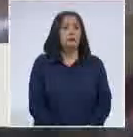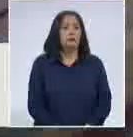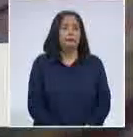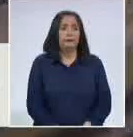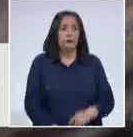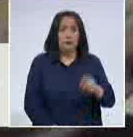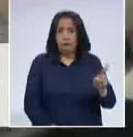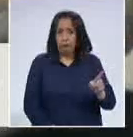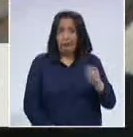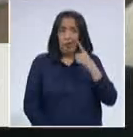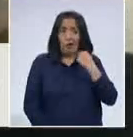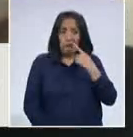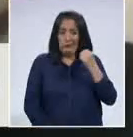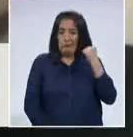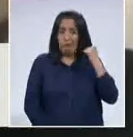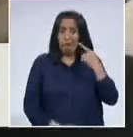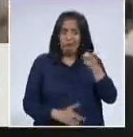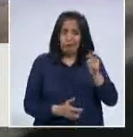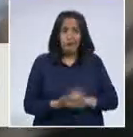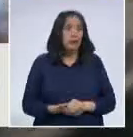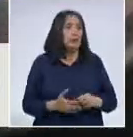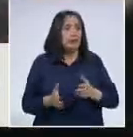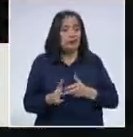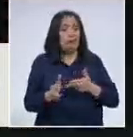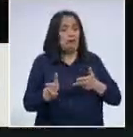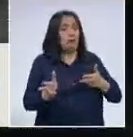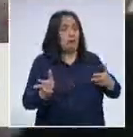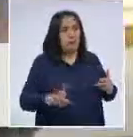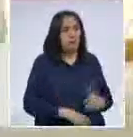La obstinación de este sujeto ocasionó congestión vehicular.